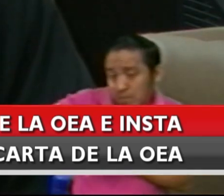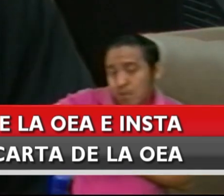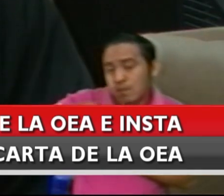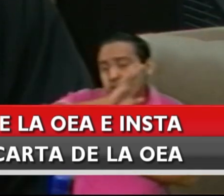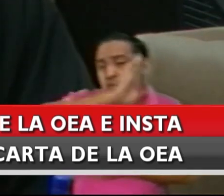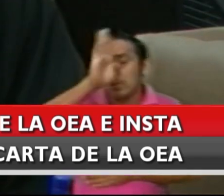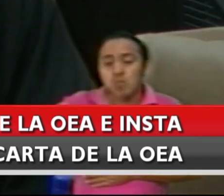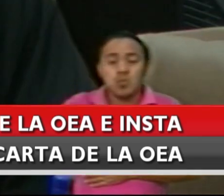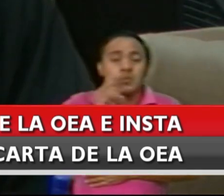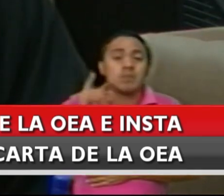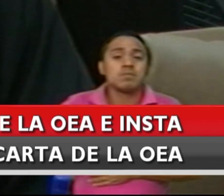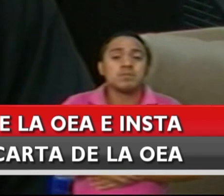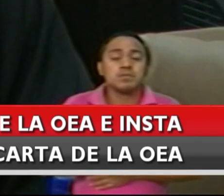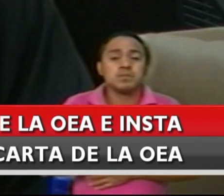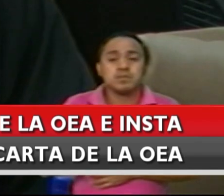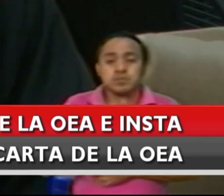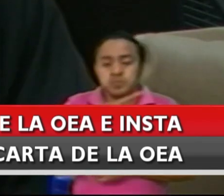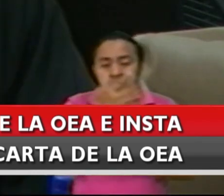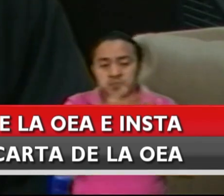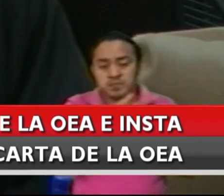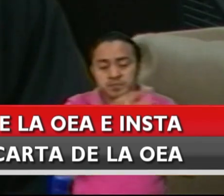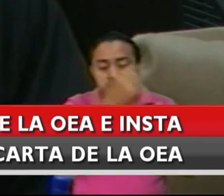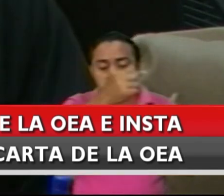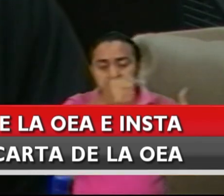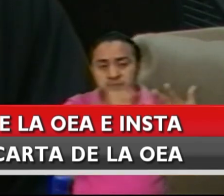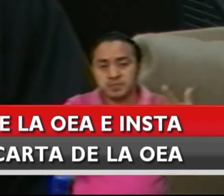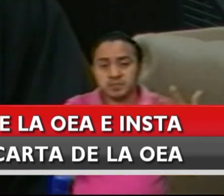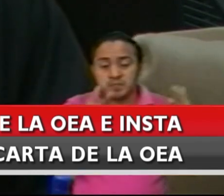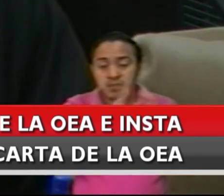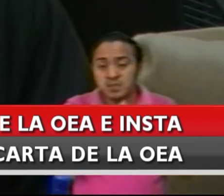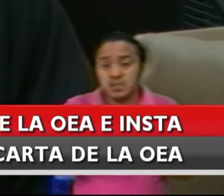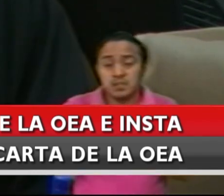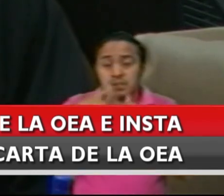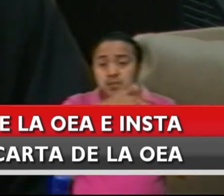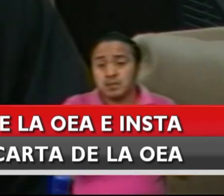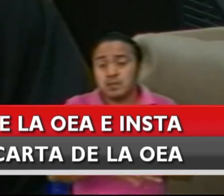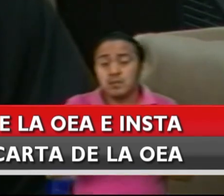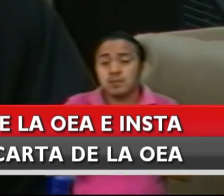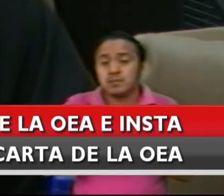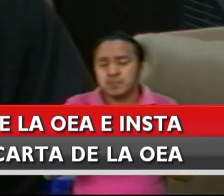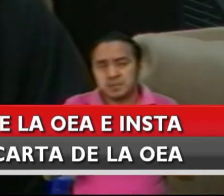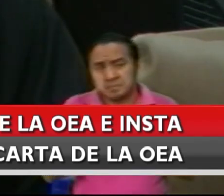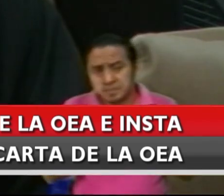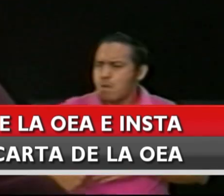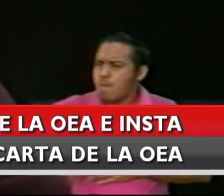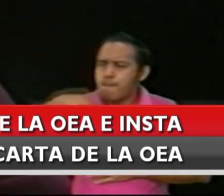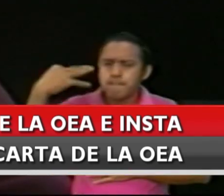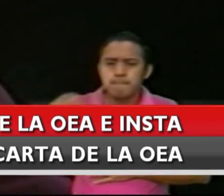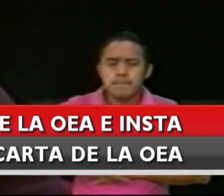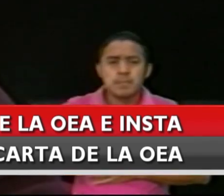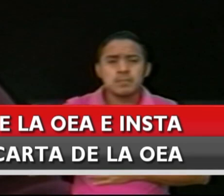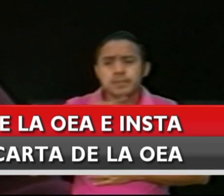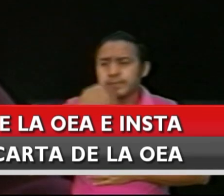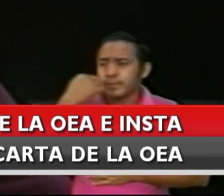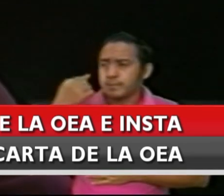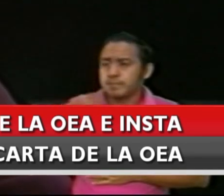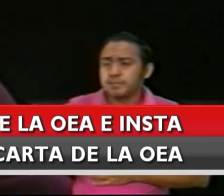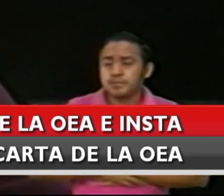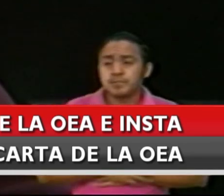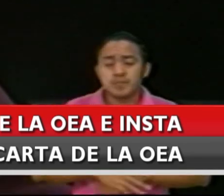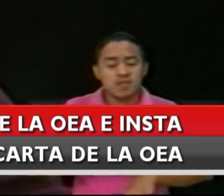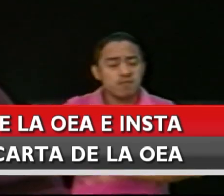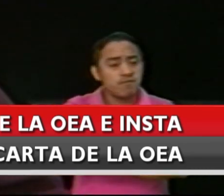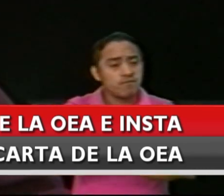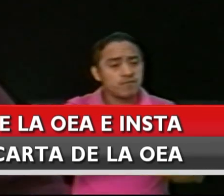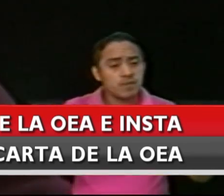los nicaragüenses con estos instrumentos, ni el yanqui invasor, no le tenemos miedo. Y decir